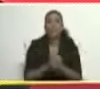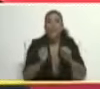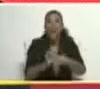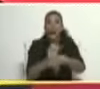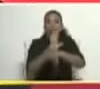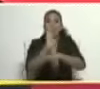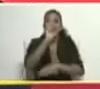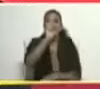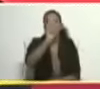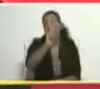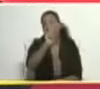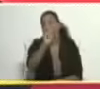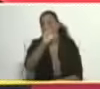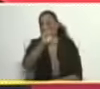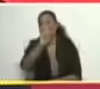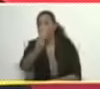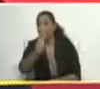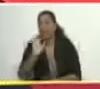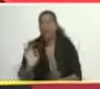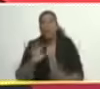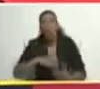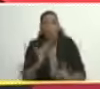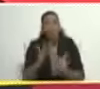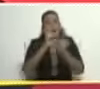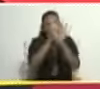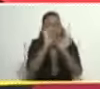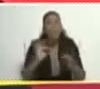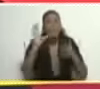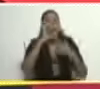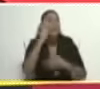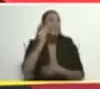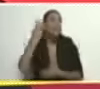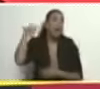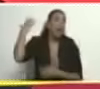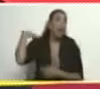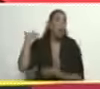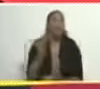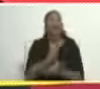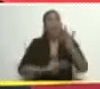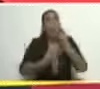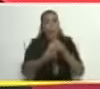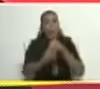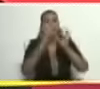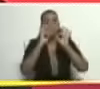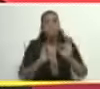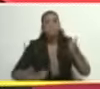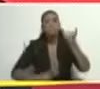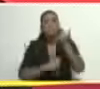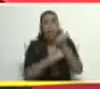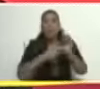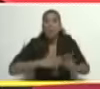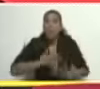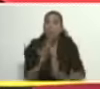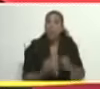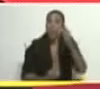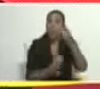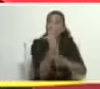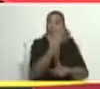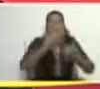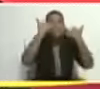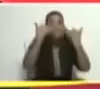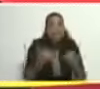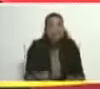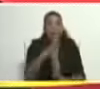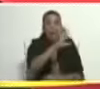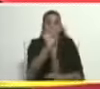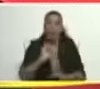TSP cuenta con mecanismos y experiencias de complementación económica que pueden contribuir de inmediato